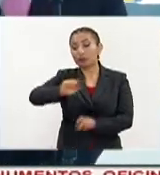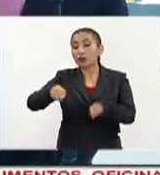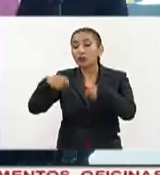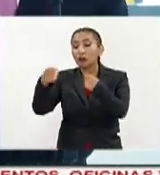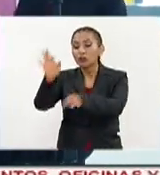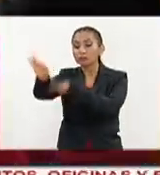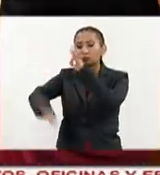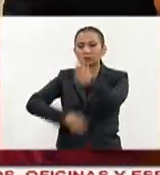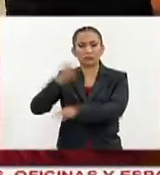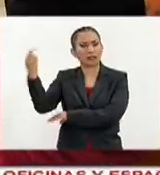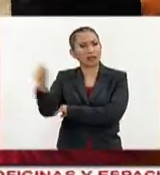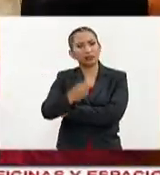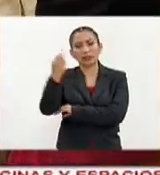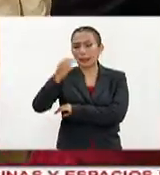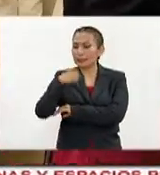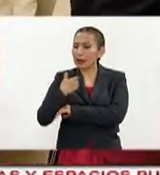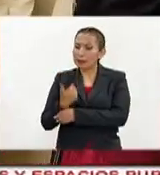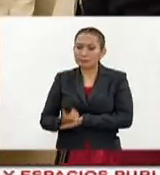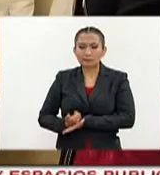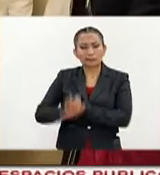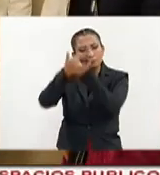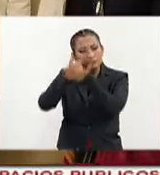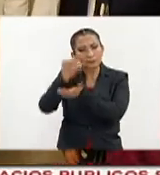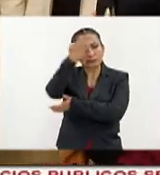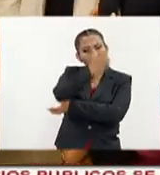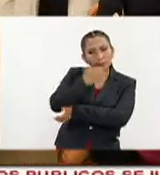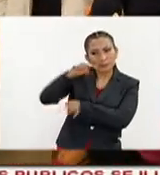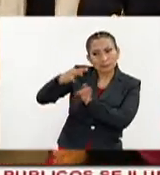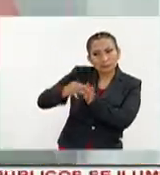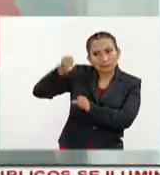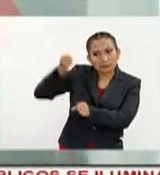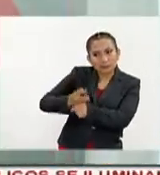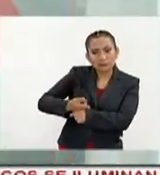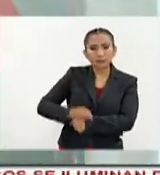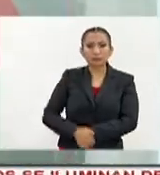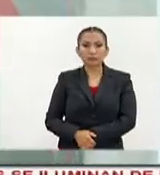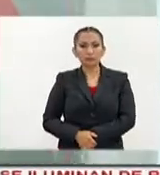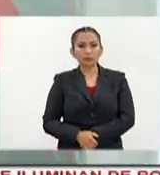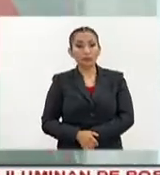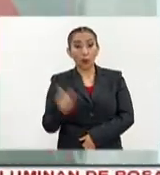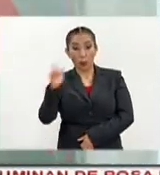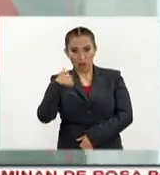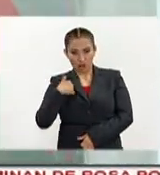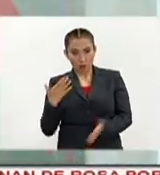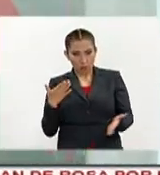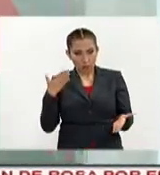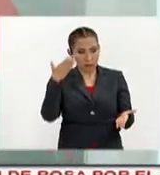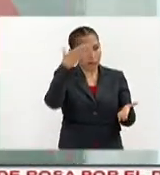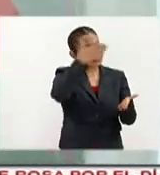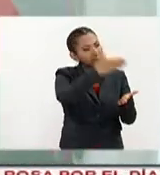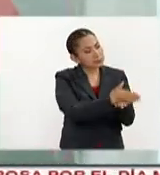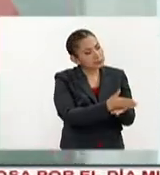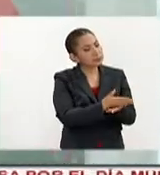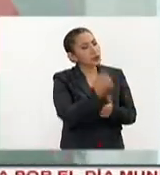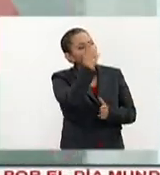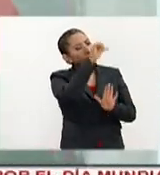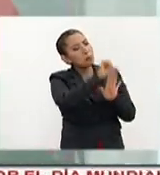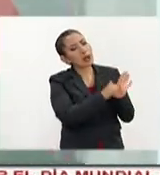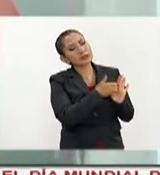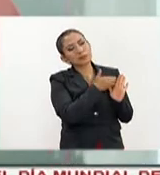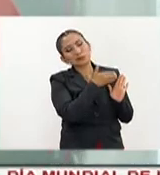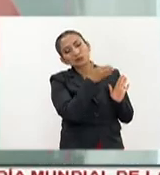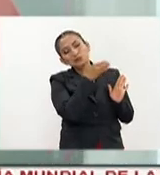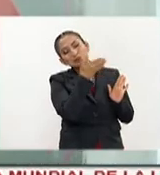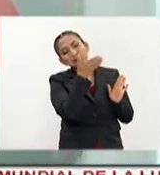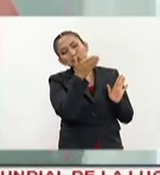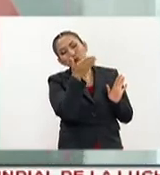brindó la atención necesaria en el tratamiento y el diagnóstico oportuno. Desde el momento en que acudí, pasó un mes